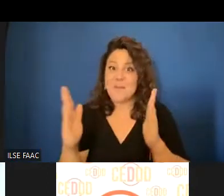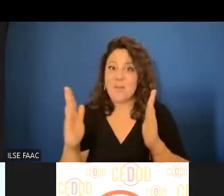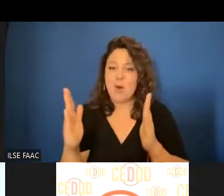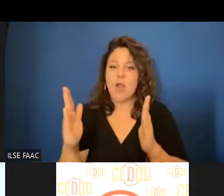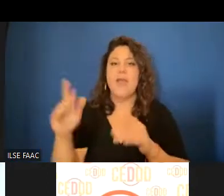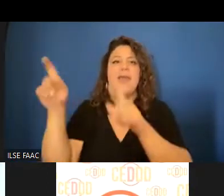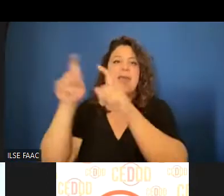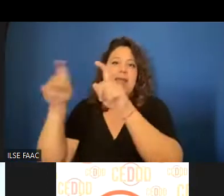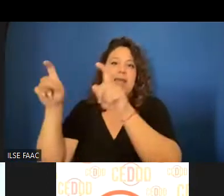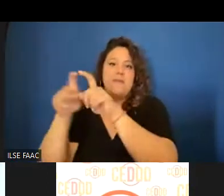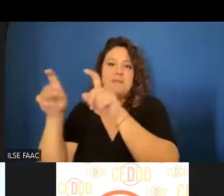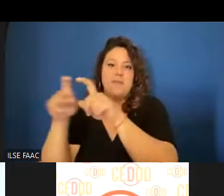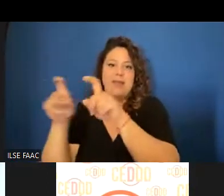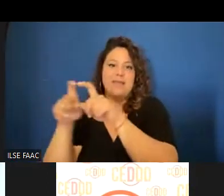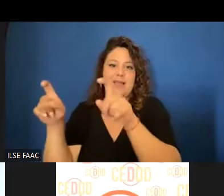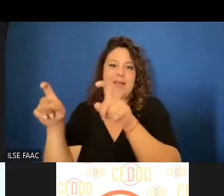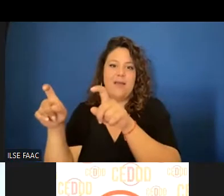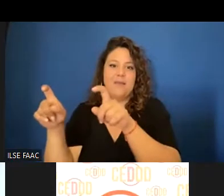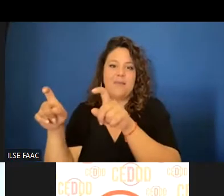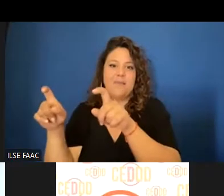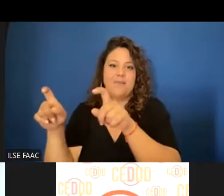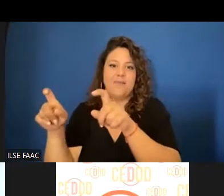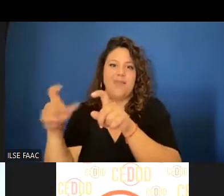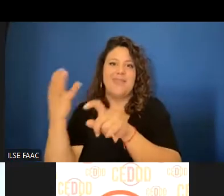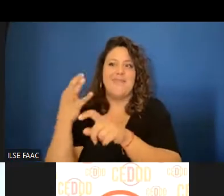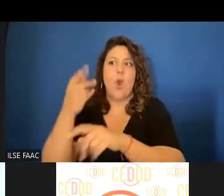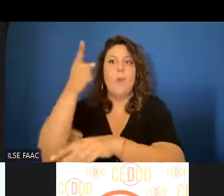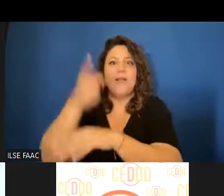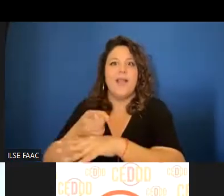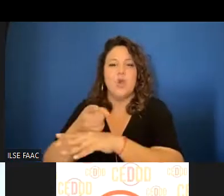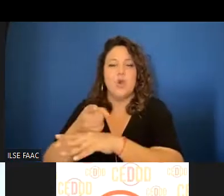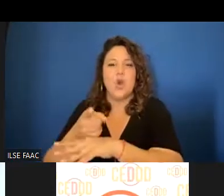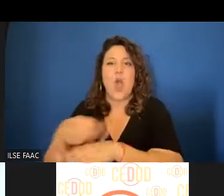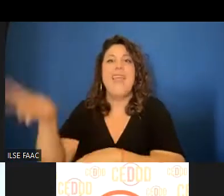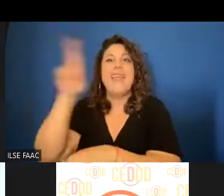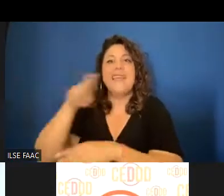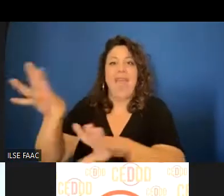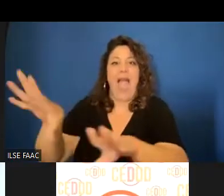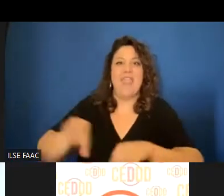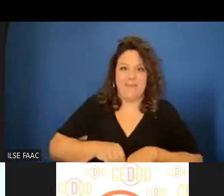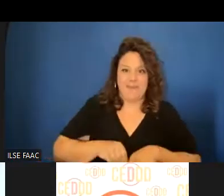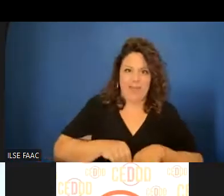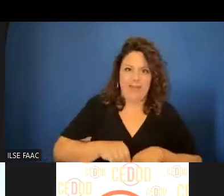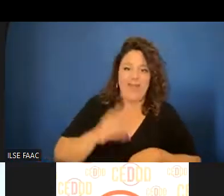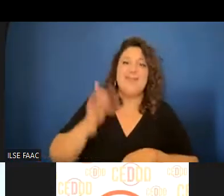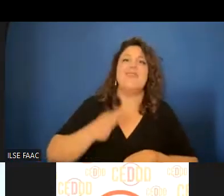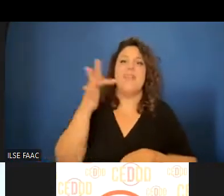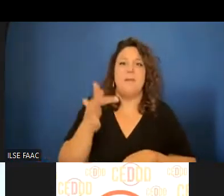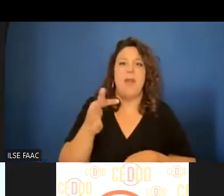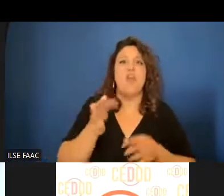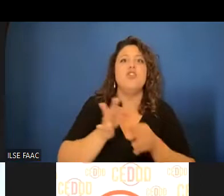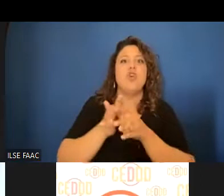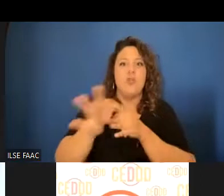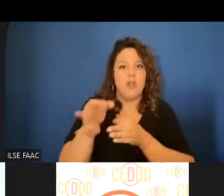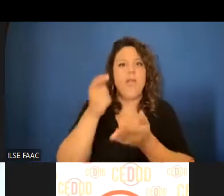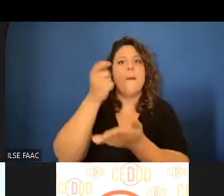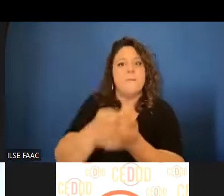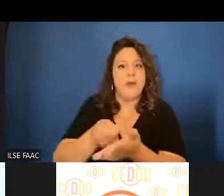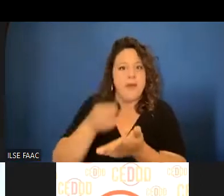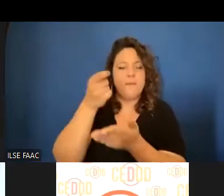organizaciones patronales, ya están obligadas por ley a no hacer ningún tipo de discriminación. A